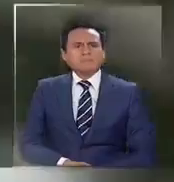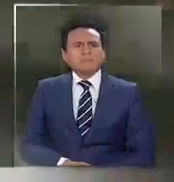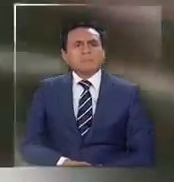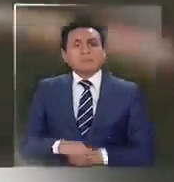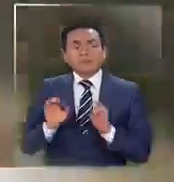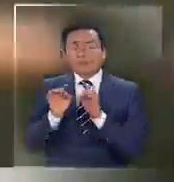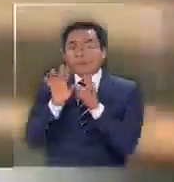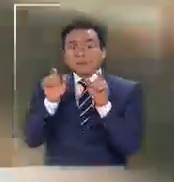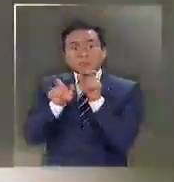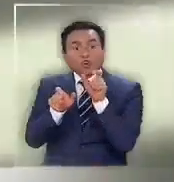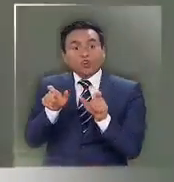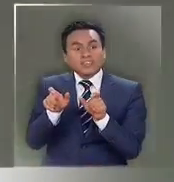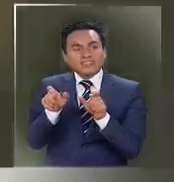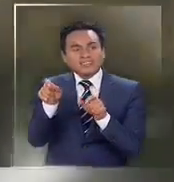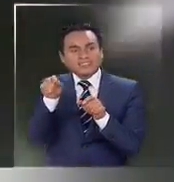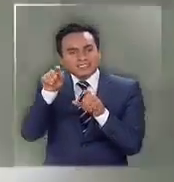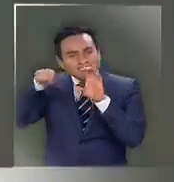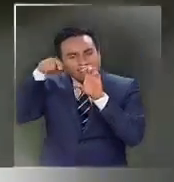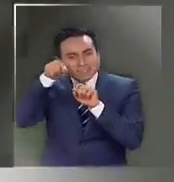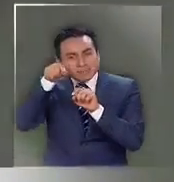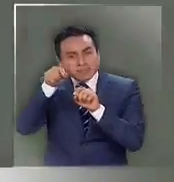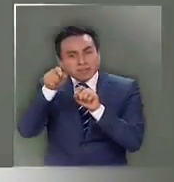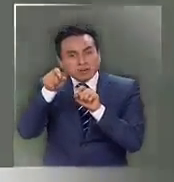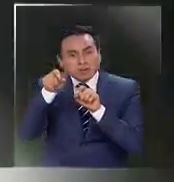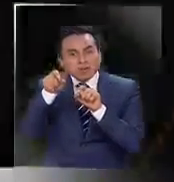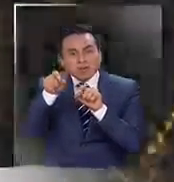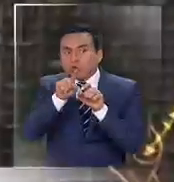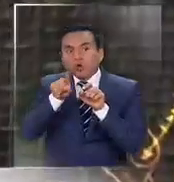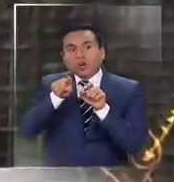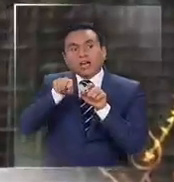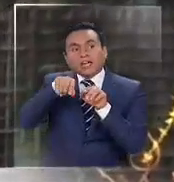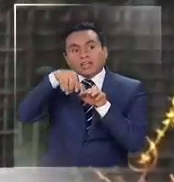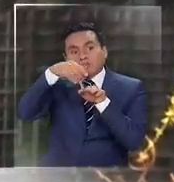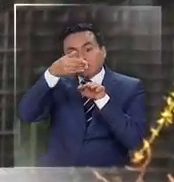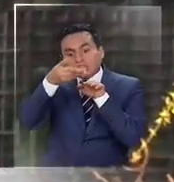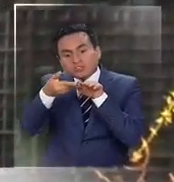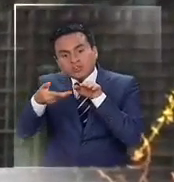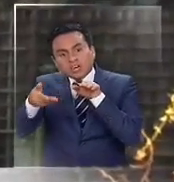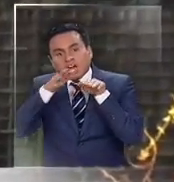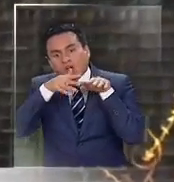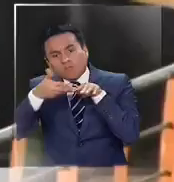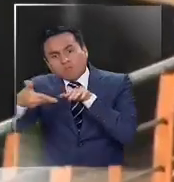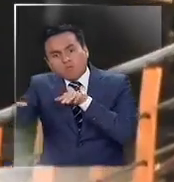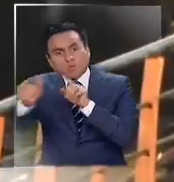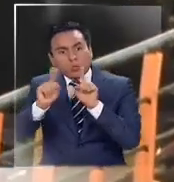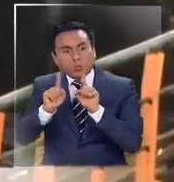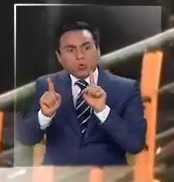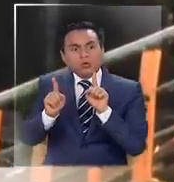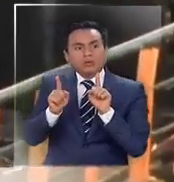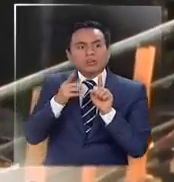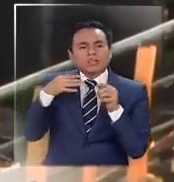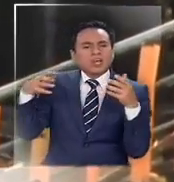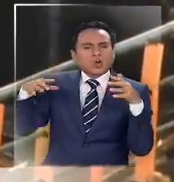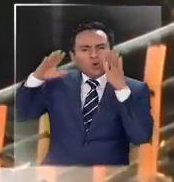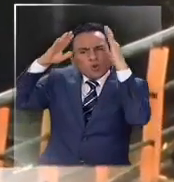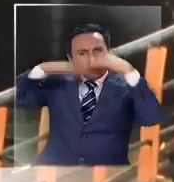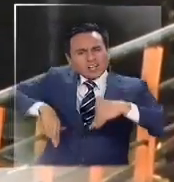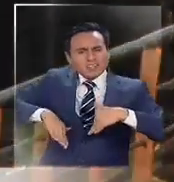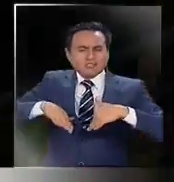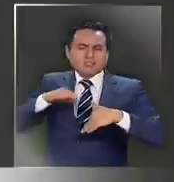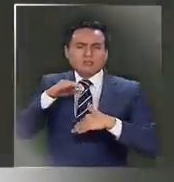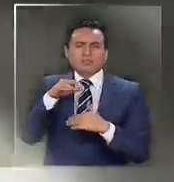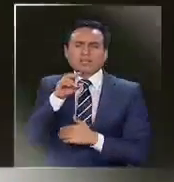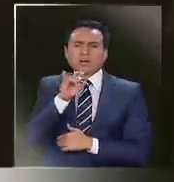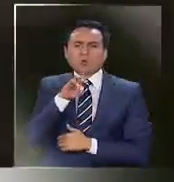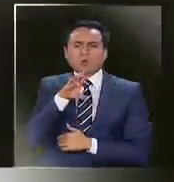Por milagro, las personas que aparecen en este video no cayeron al lecho del río Ragüe luego del colapso del puente